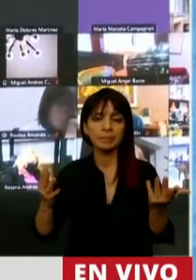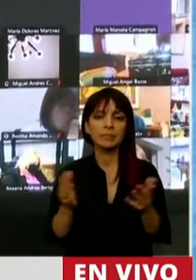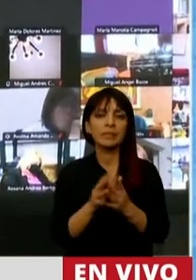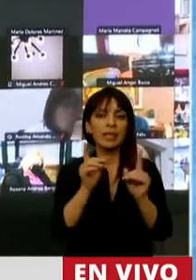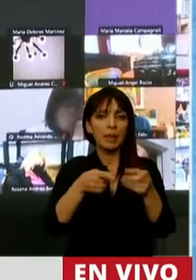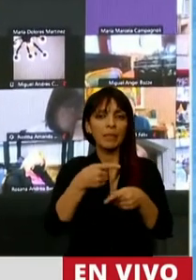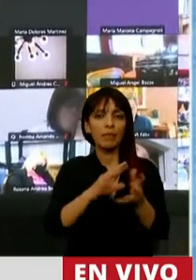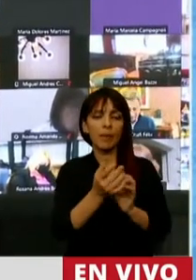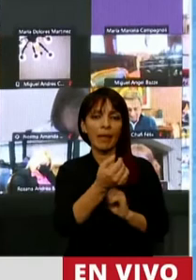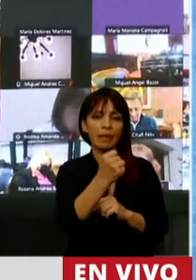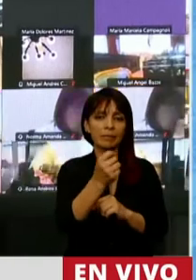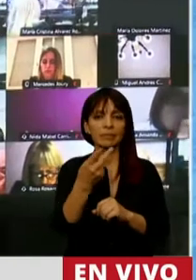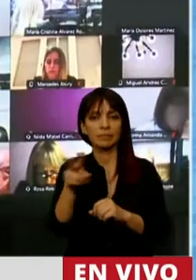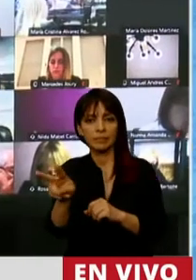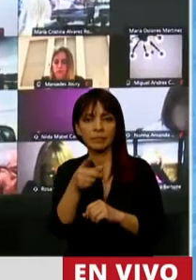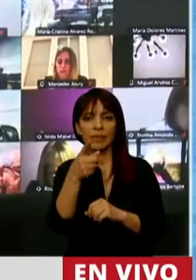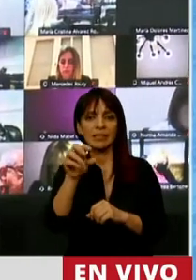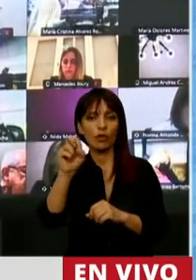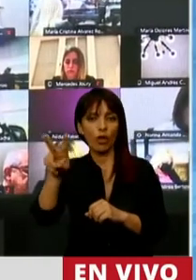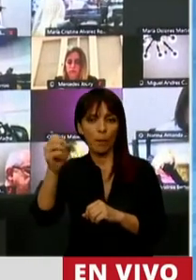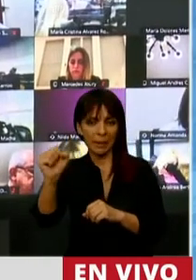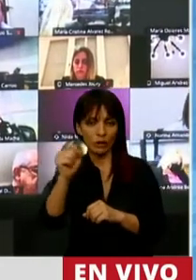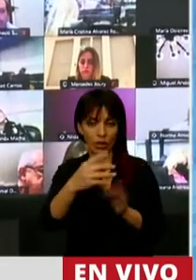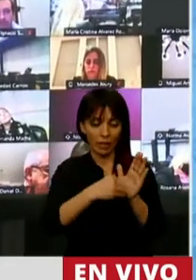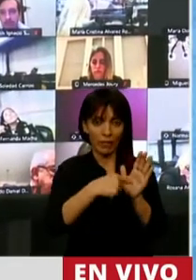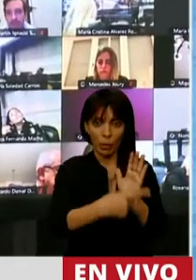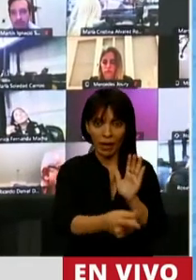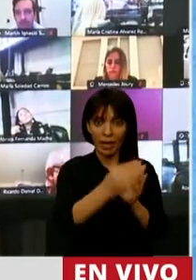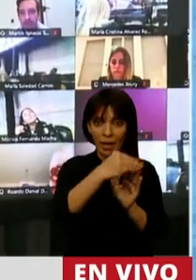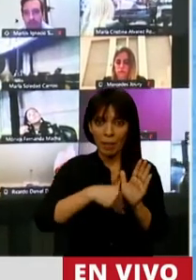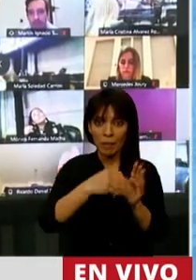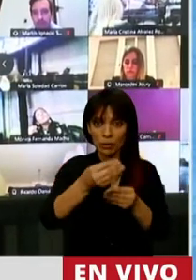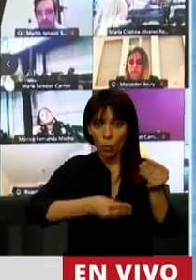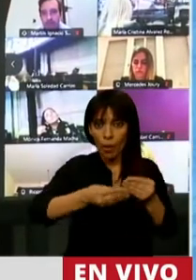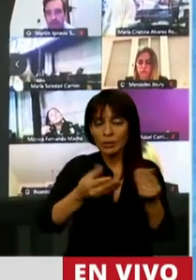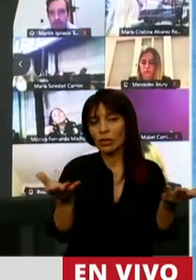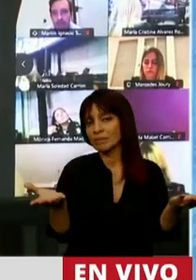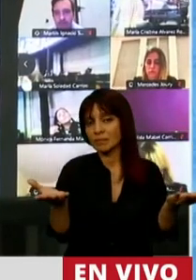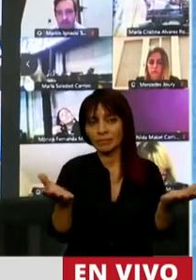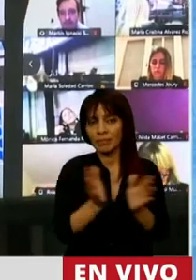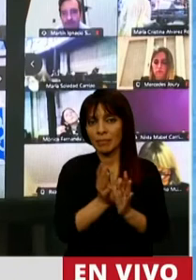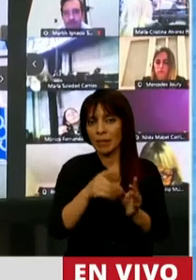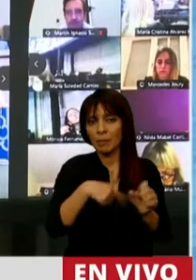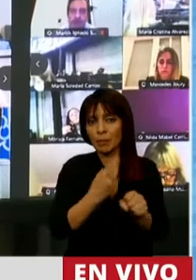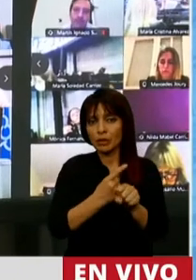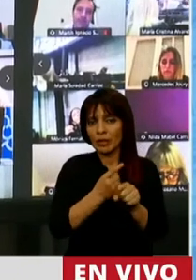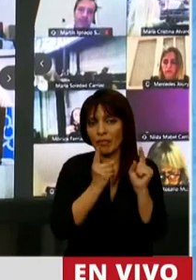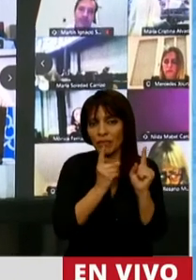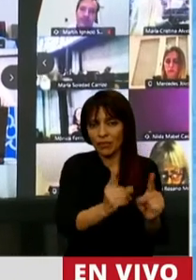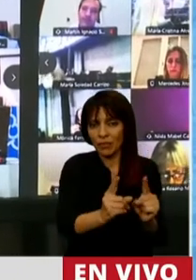el tipo de cambio a 102 pesos que establece el presupuesto sea absolutamente inconsistente con la